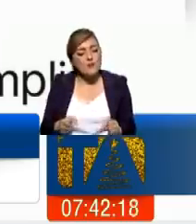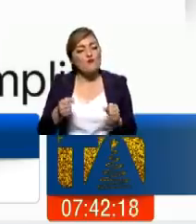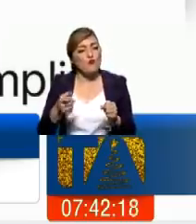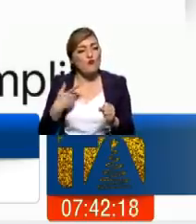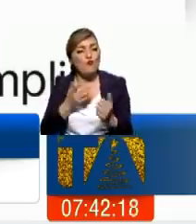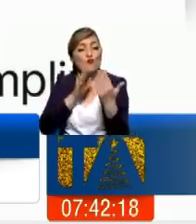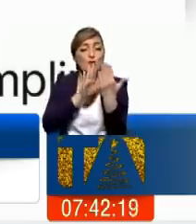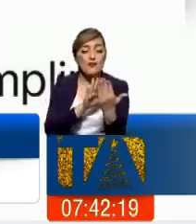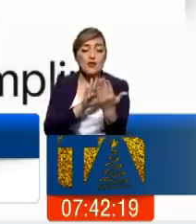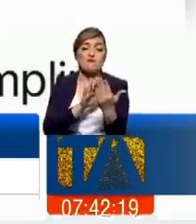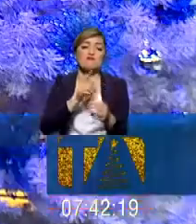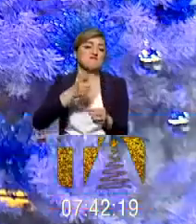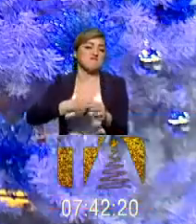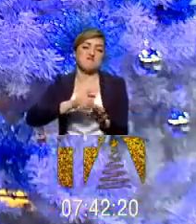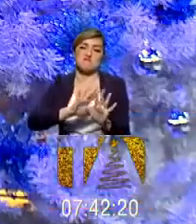presencia.